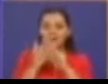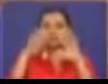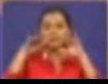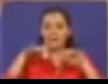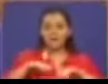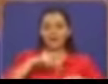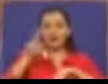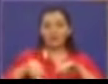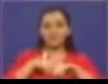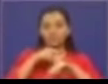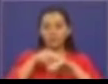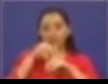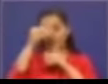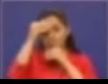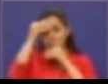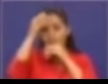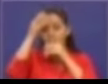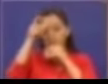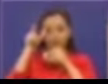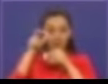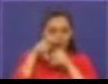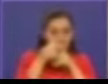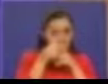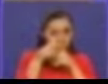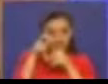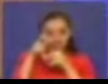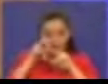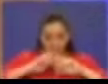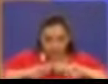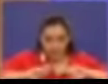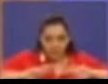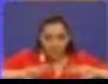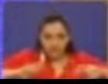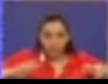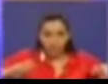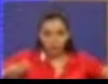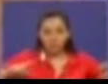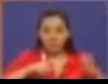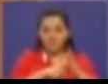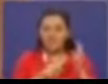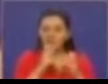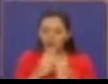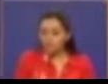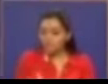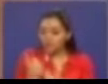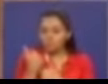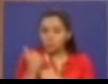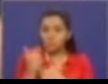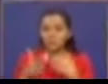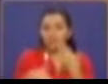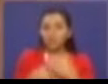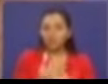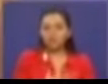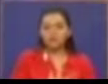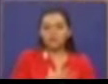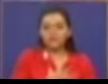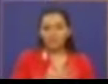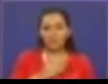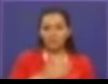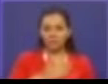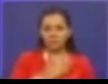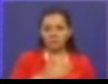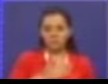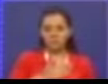que consolida todos los subsistemas de inteligencia al mando del poder civil, como debe de ser en